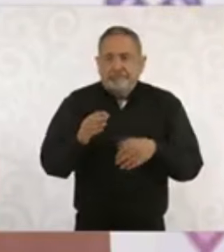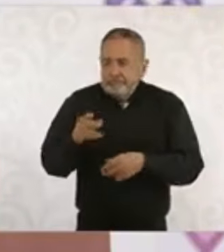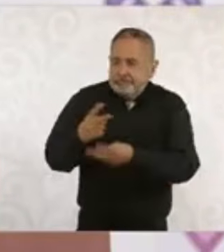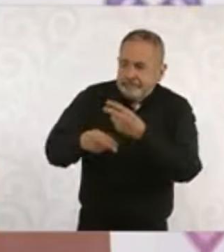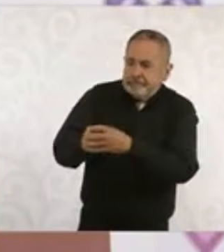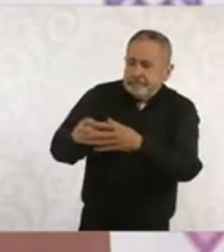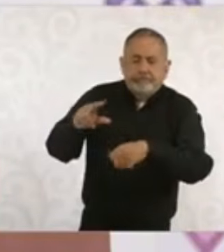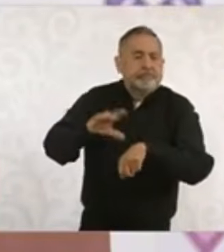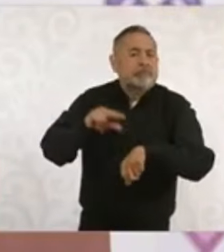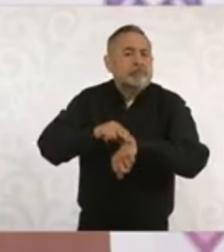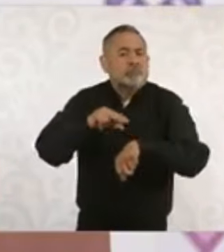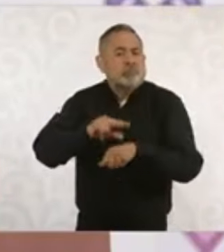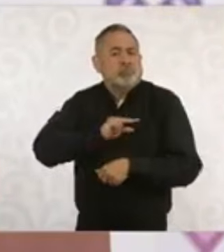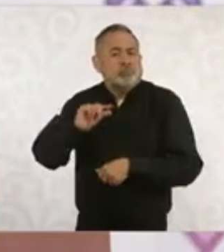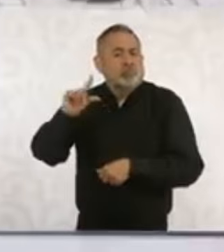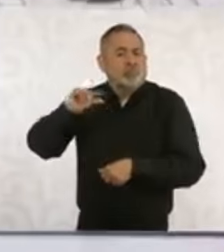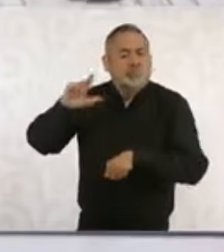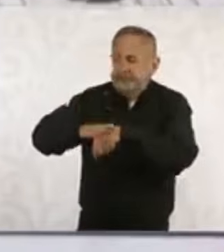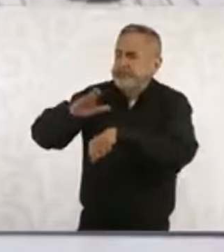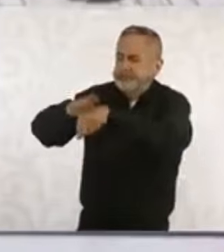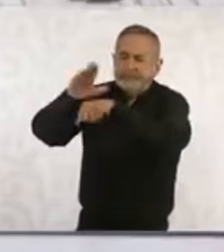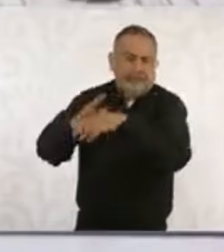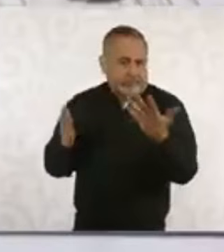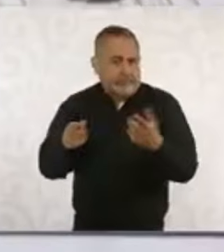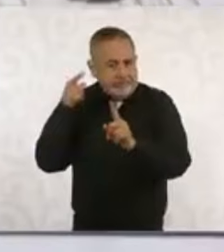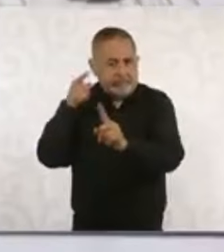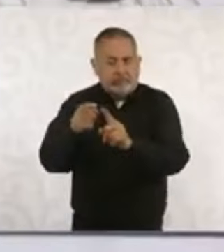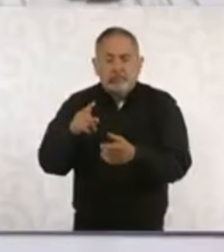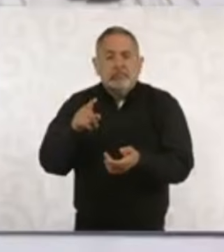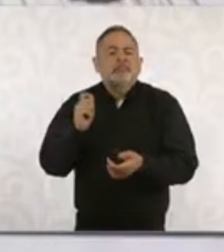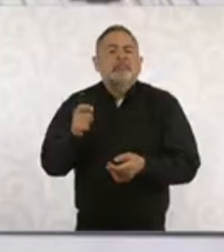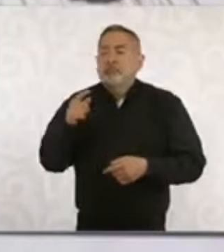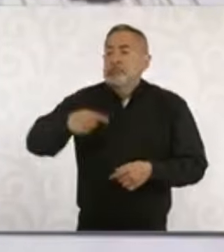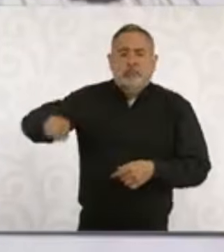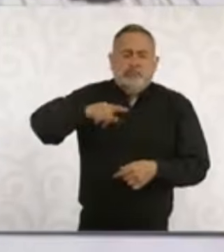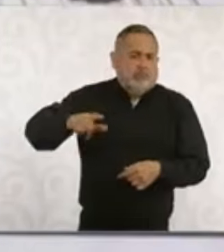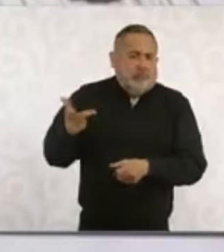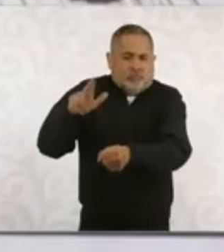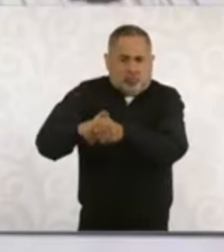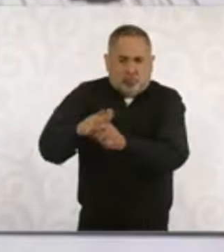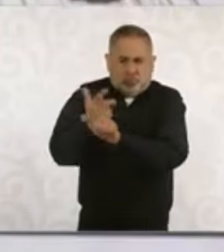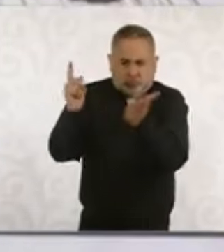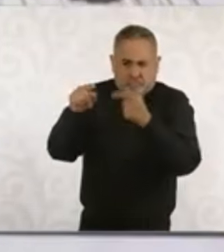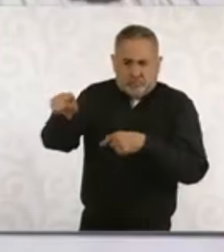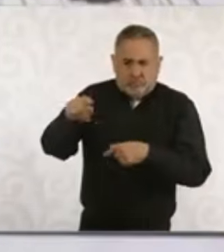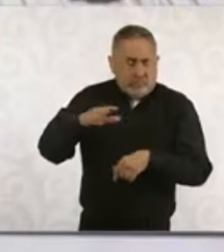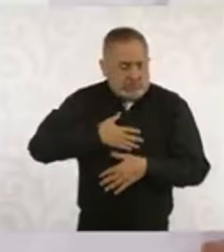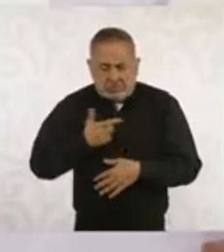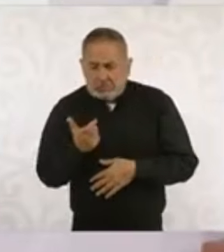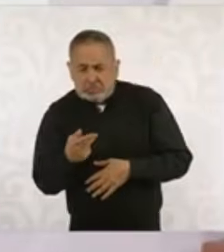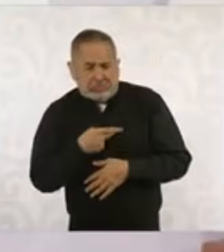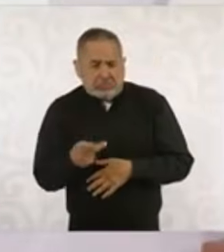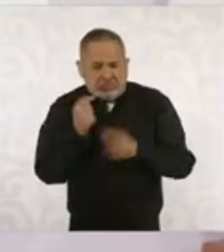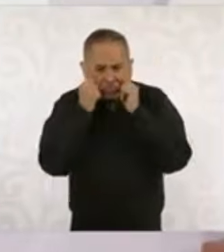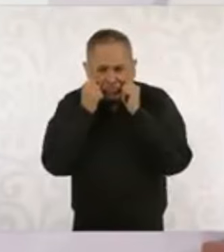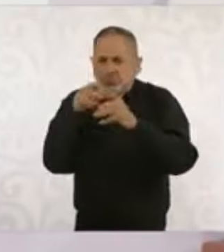especialistas. Y el objetivo es ese, que se pueda atender en un hospital público la persona de más escasos recursos y que